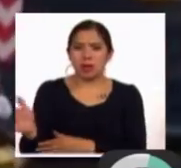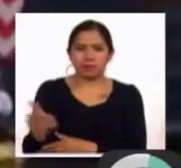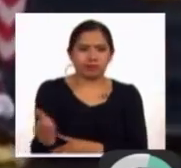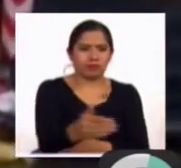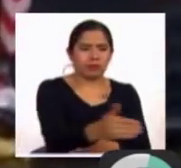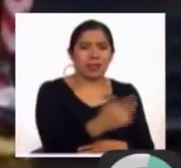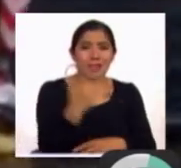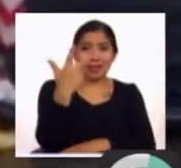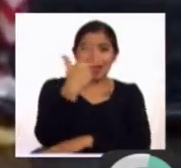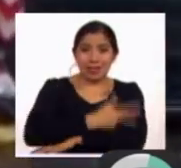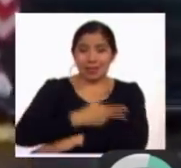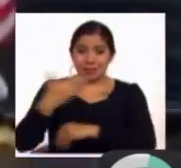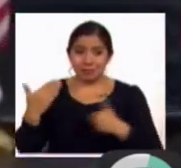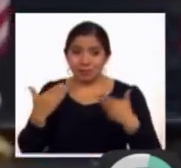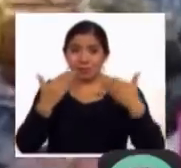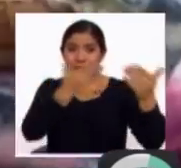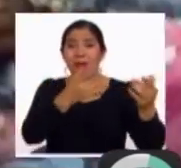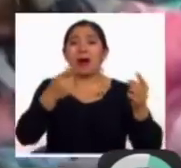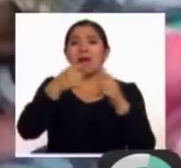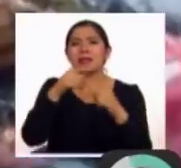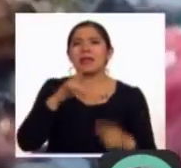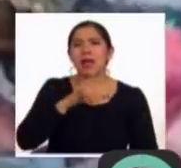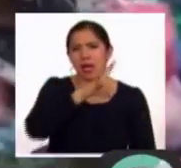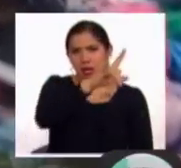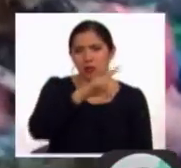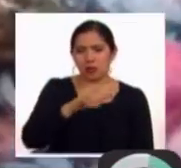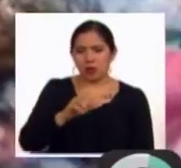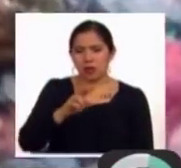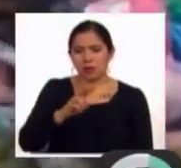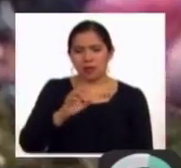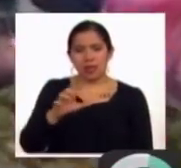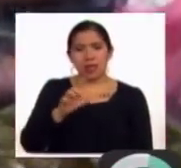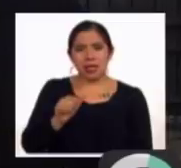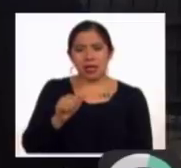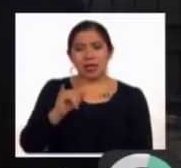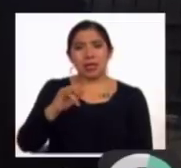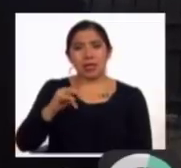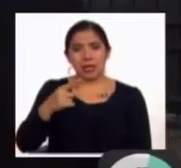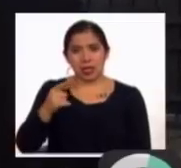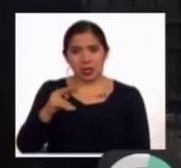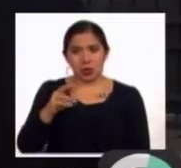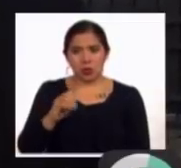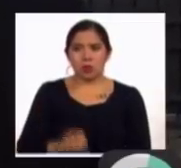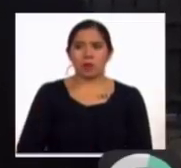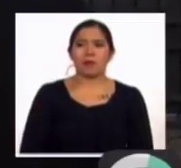serán trasladados hasta Villa Ingenio de la ciudad de El Alto. A partir del día jueves